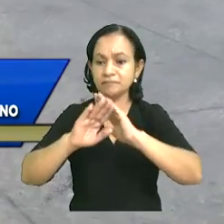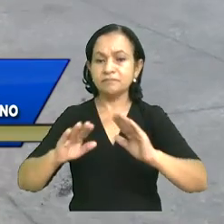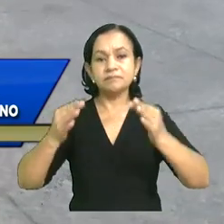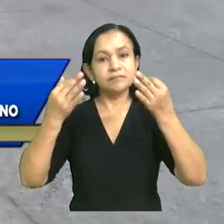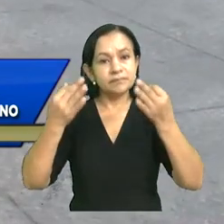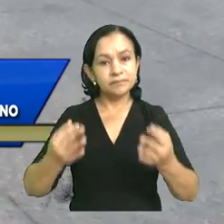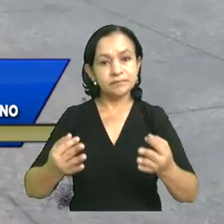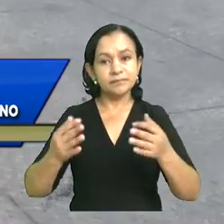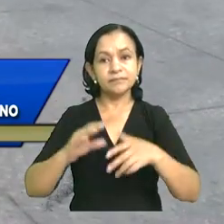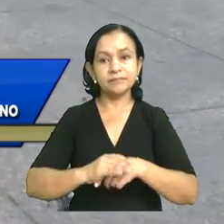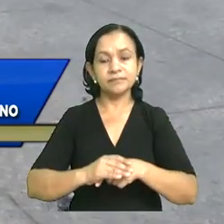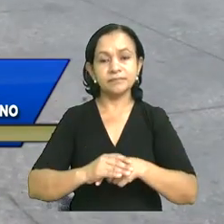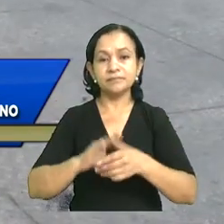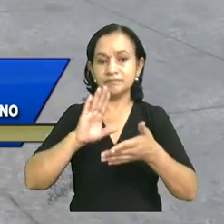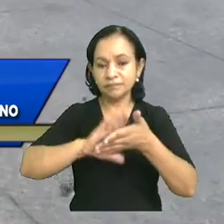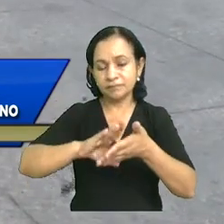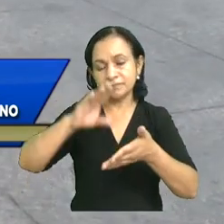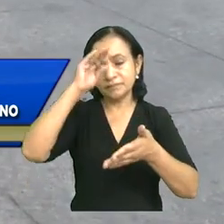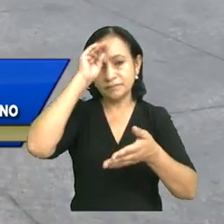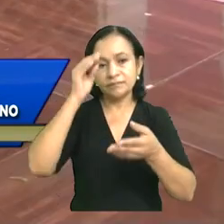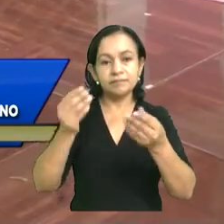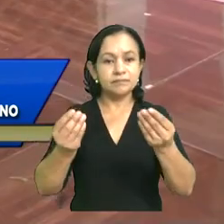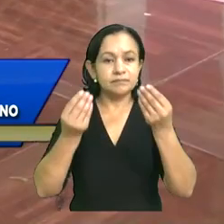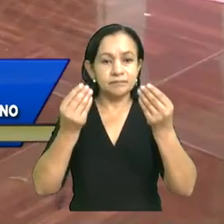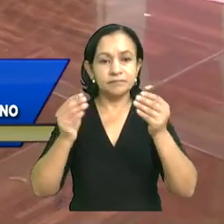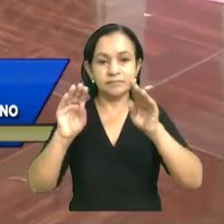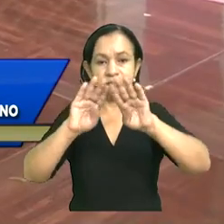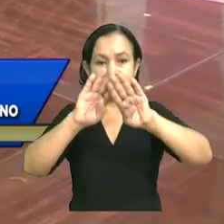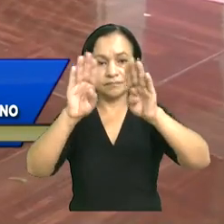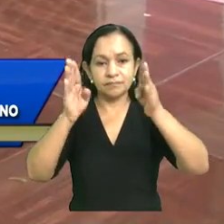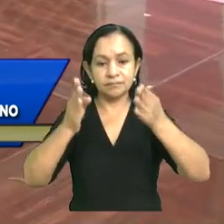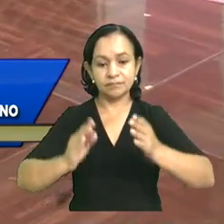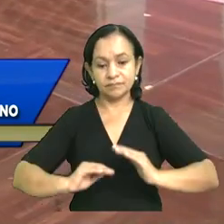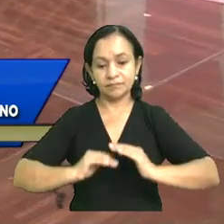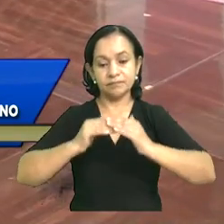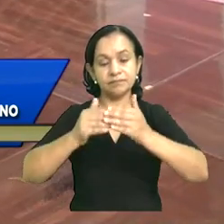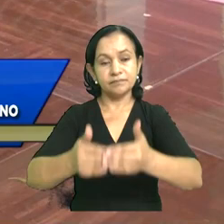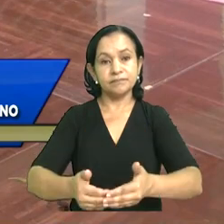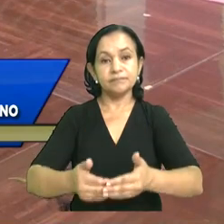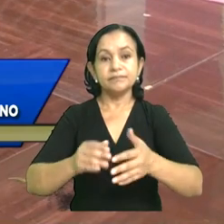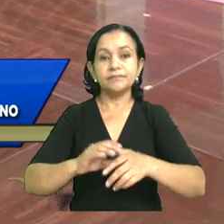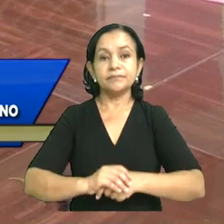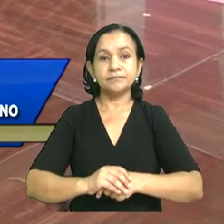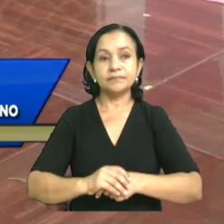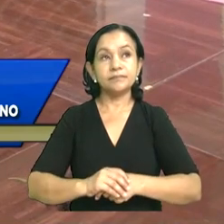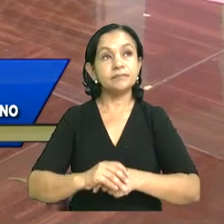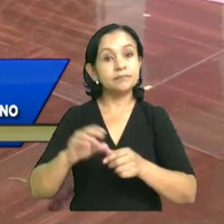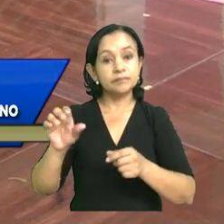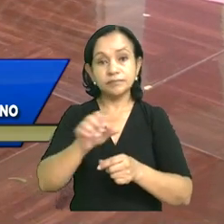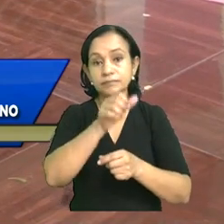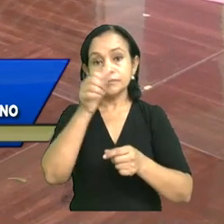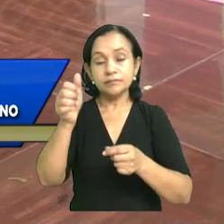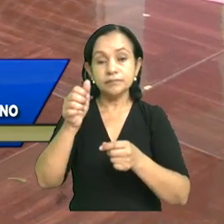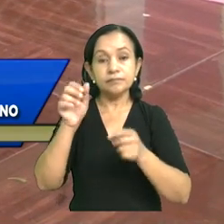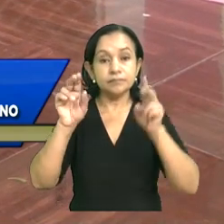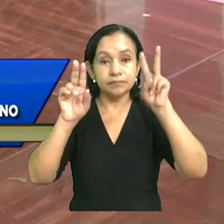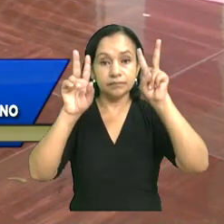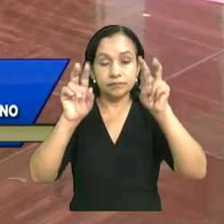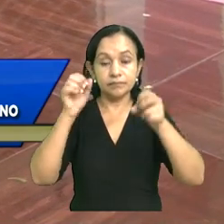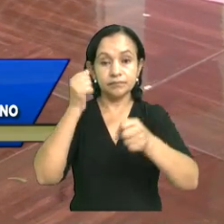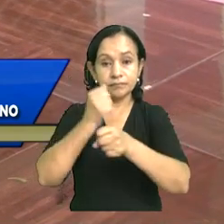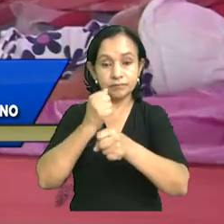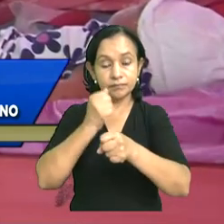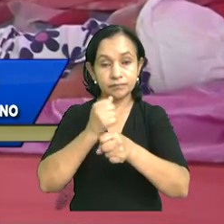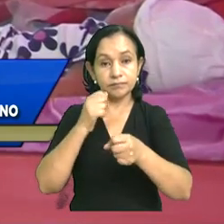realmente tiene mucho aprendizaje las mujeres que están en estos centros. ¿Qué otra línea de trabajo? Tenemos otro también tema